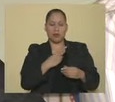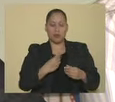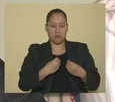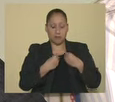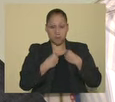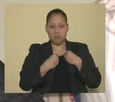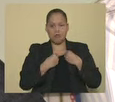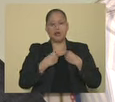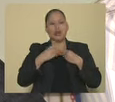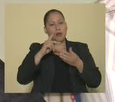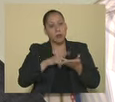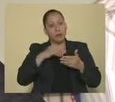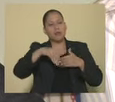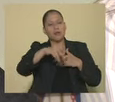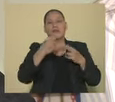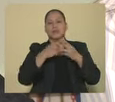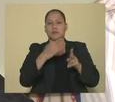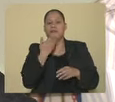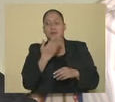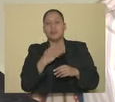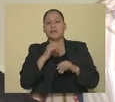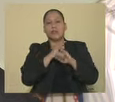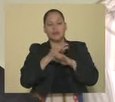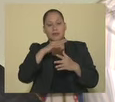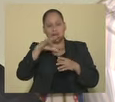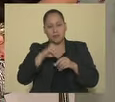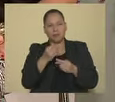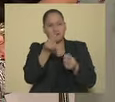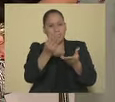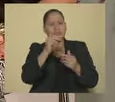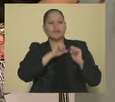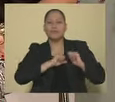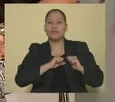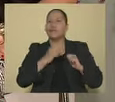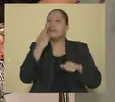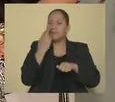iniciar una nueva vida. Aquí está la información. Acérquense a las autoridades correspondientes.